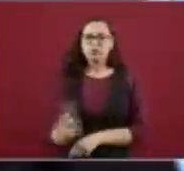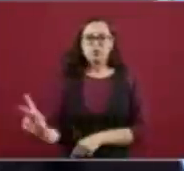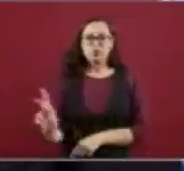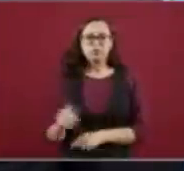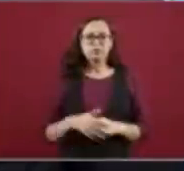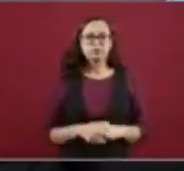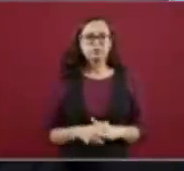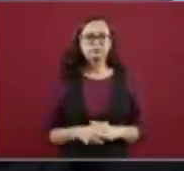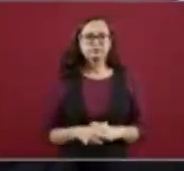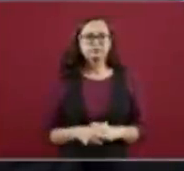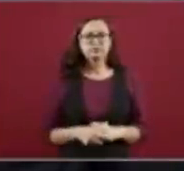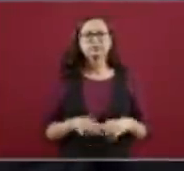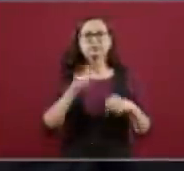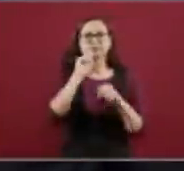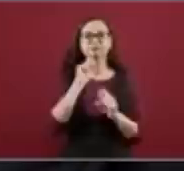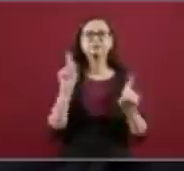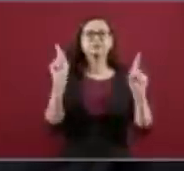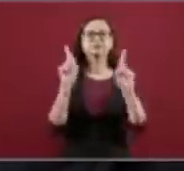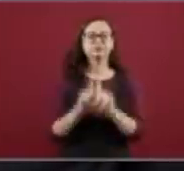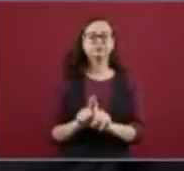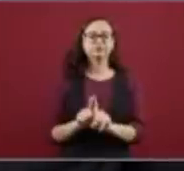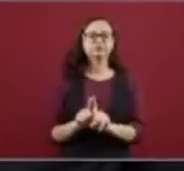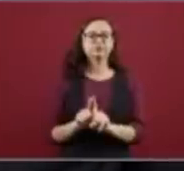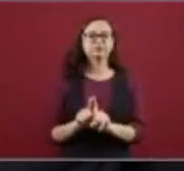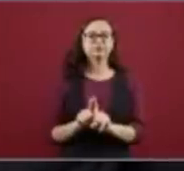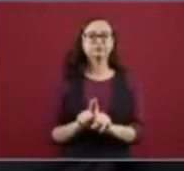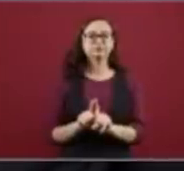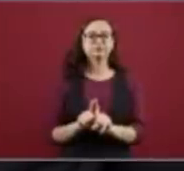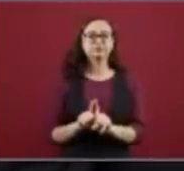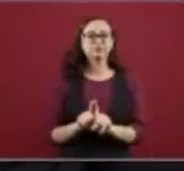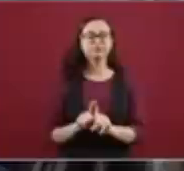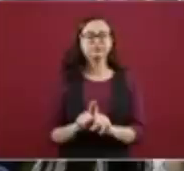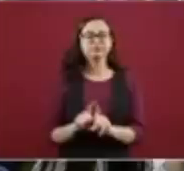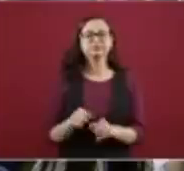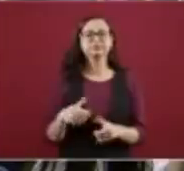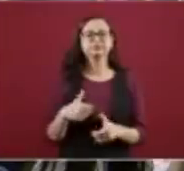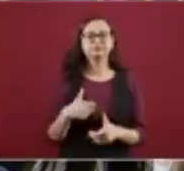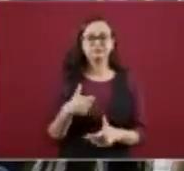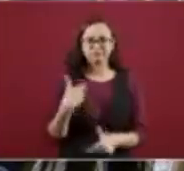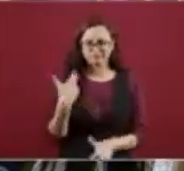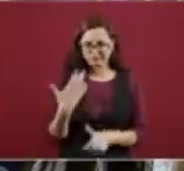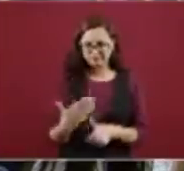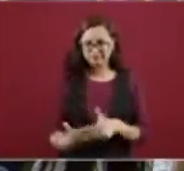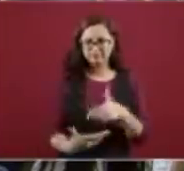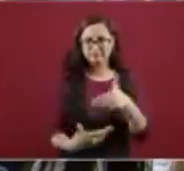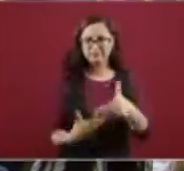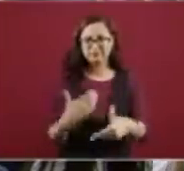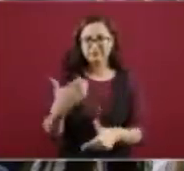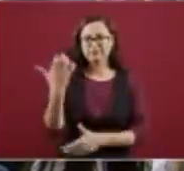y además va a tener también mayor